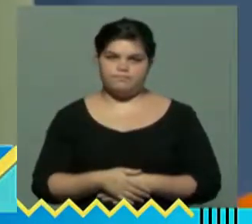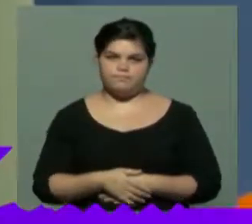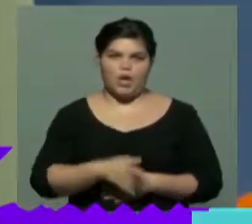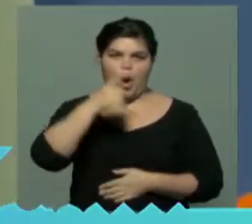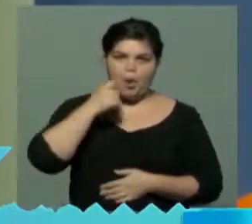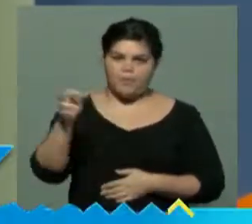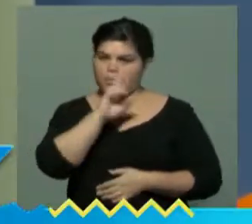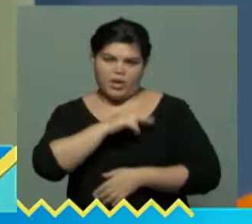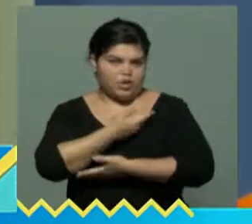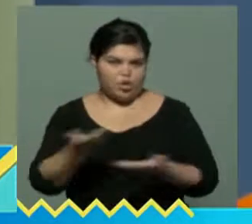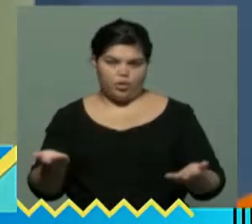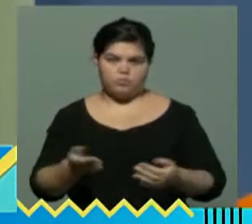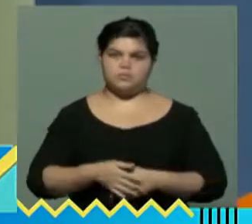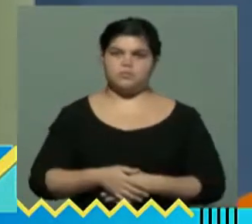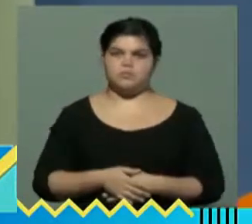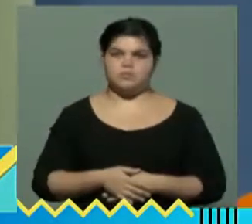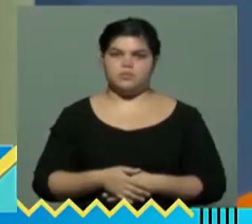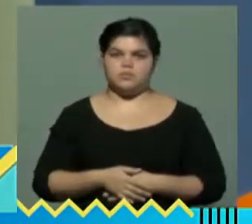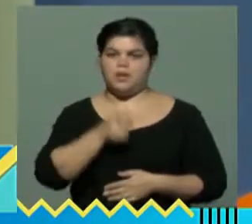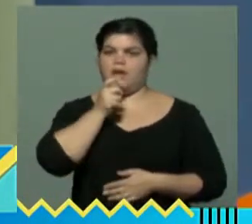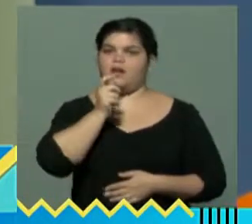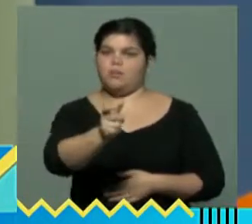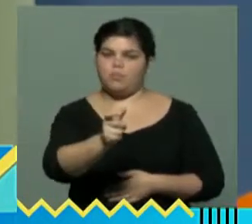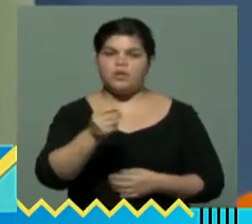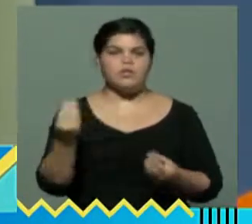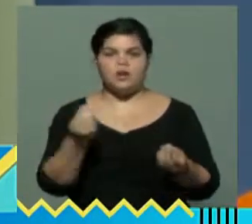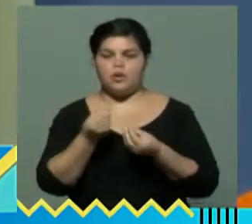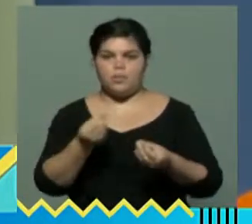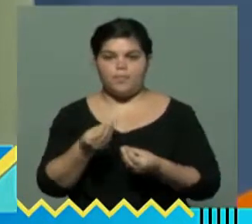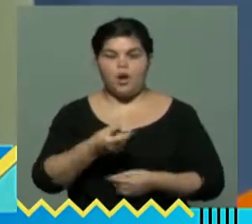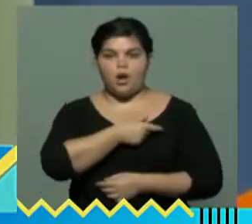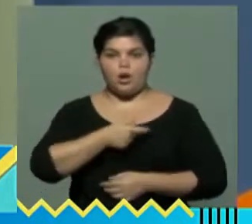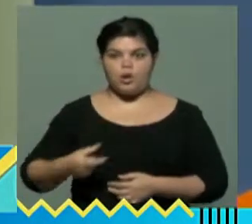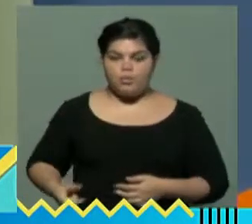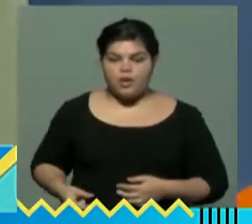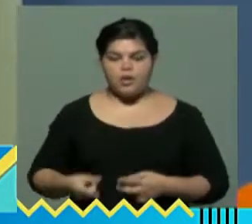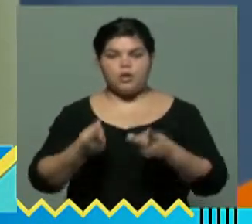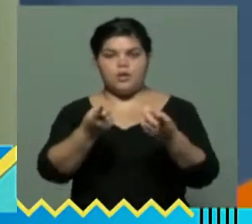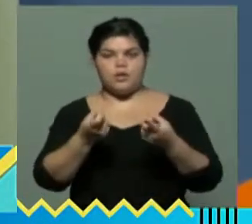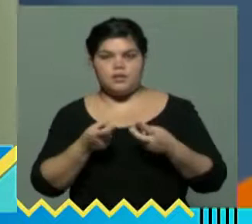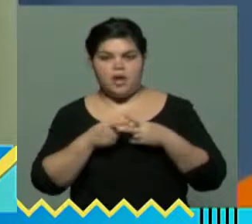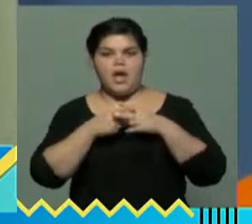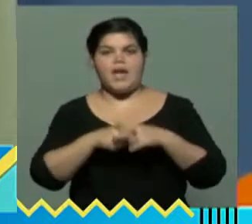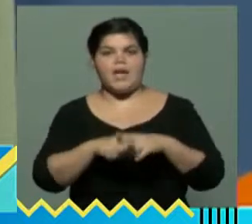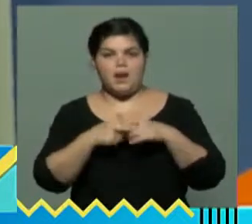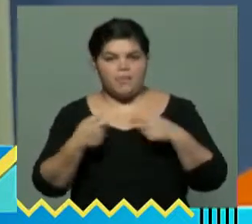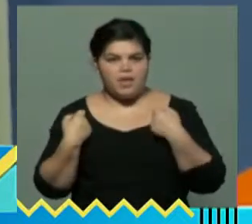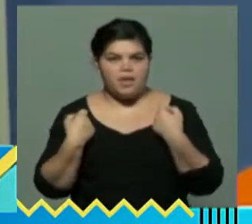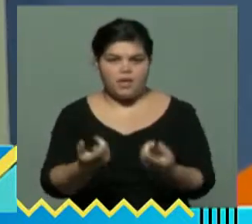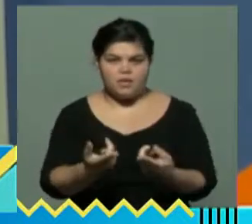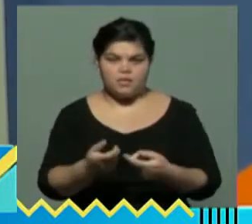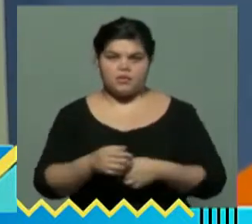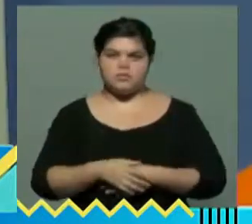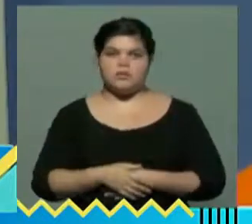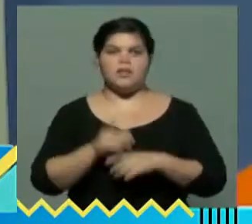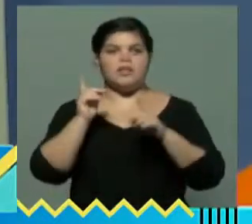Para complementarte la pregunta, el Estado tiene que brindar las herramientas, tiene que brindar la administración, y